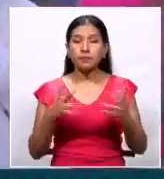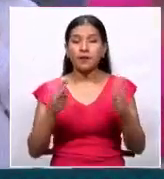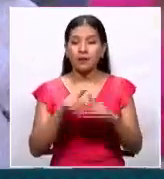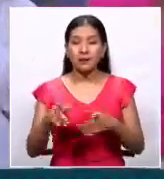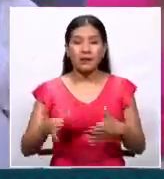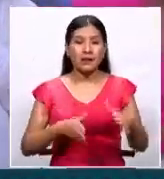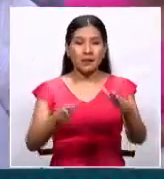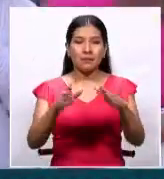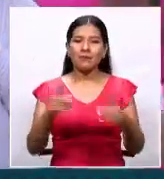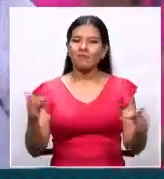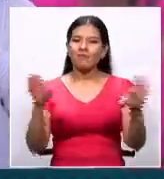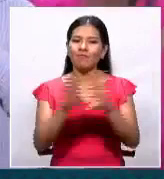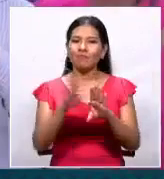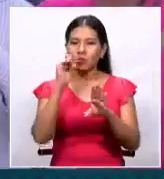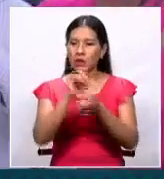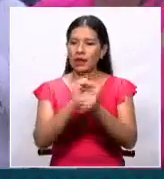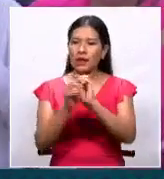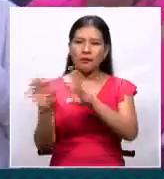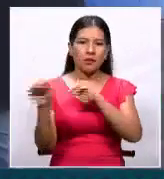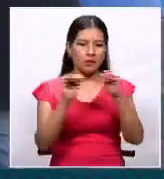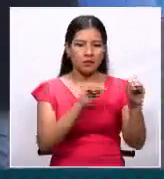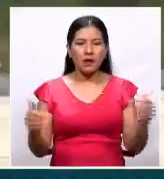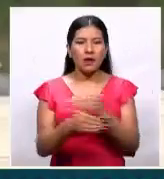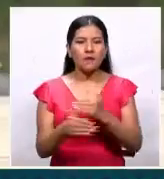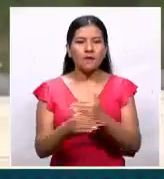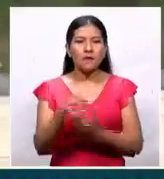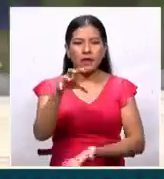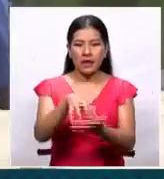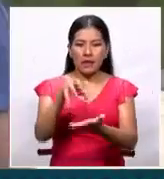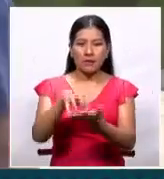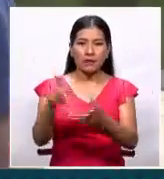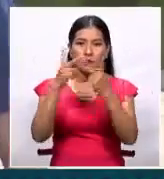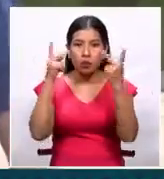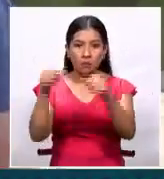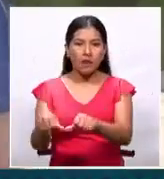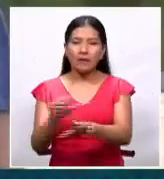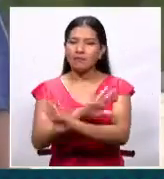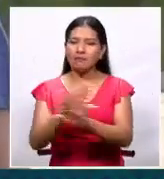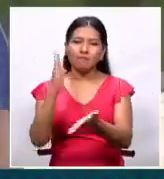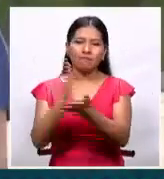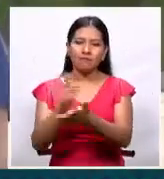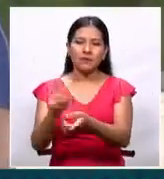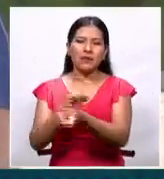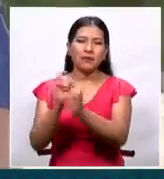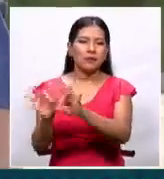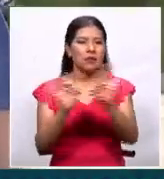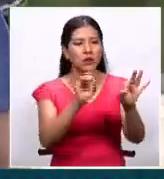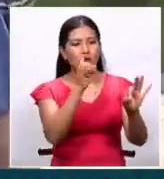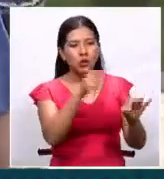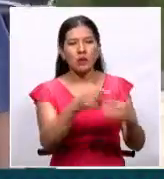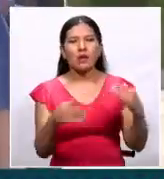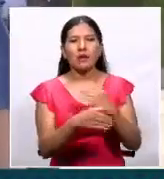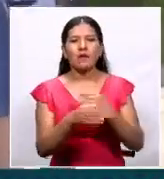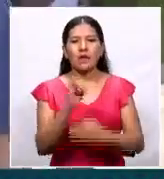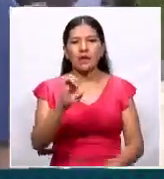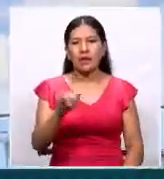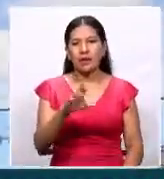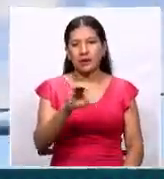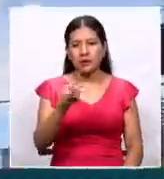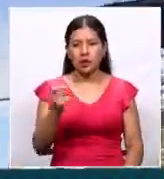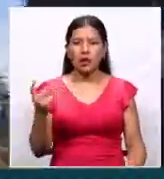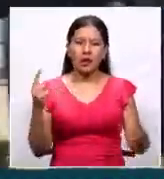vías serán cerradas por la reubicación de Avenida Camacho a la Avenida del Ejército, a partir de este sábado hasta culminar